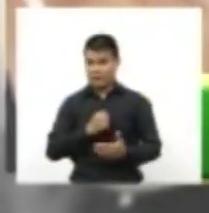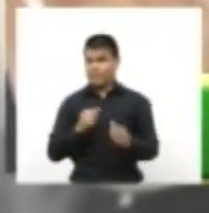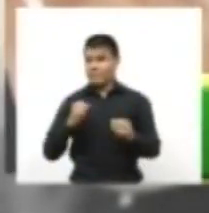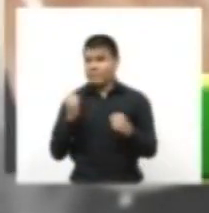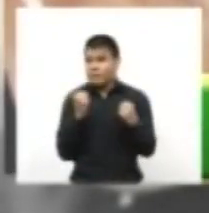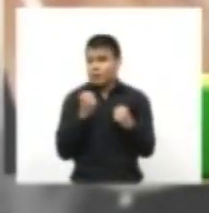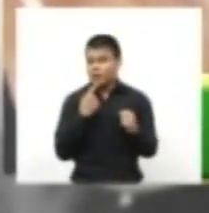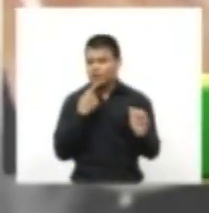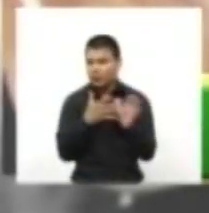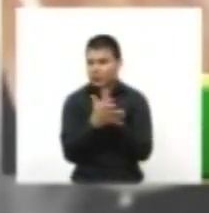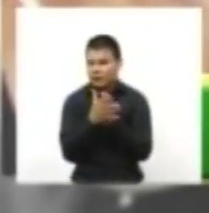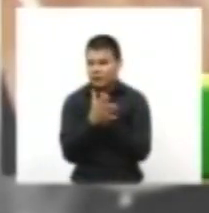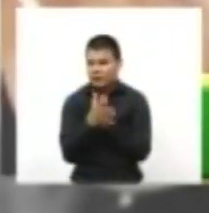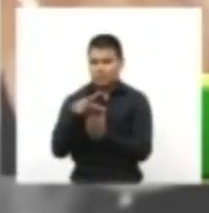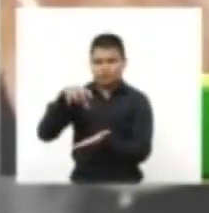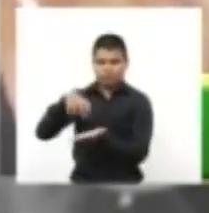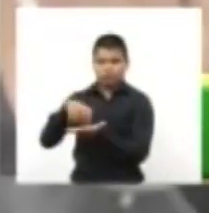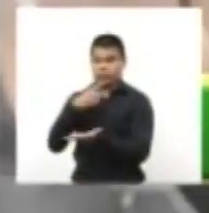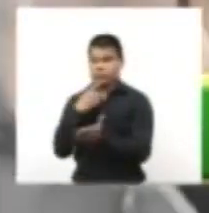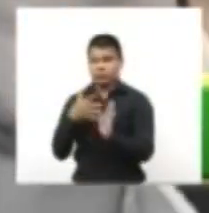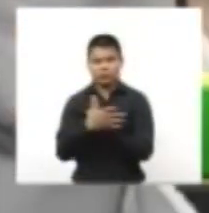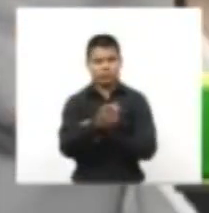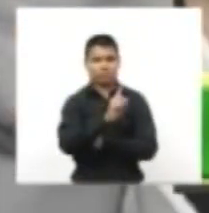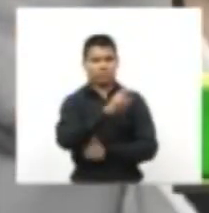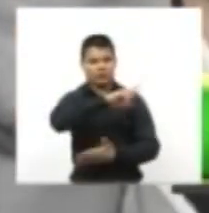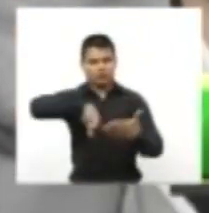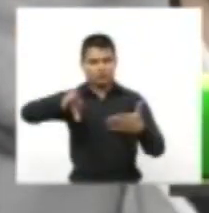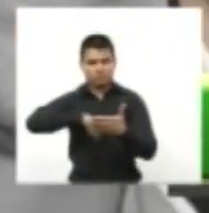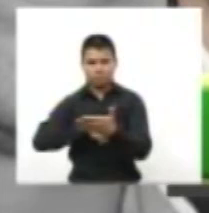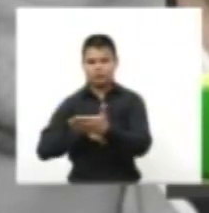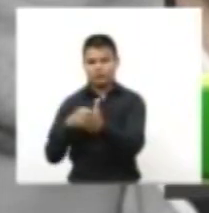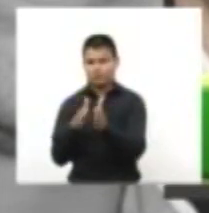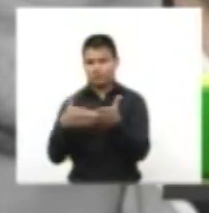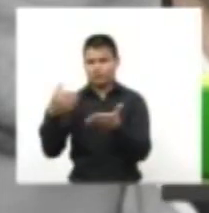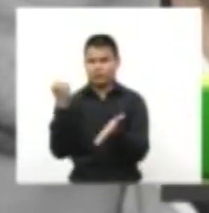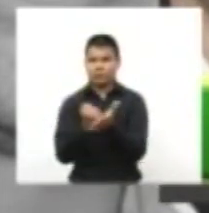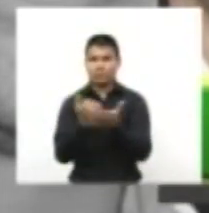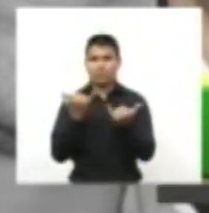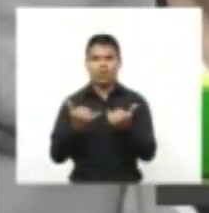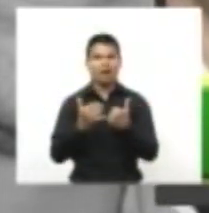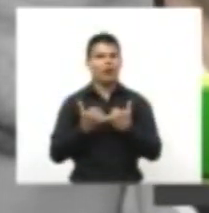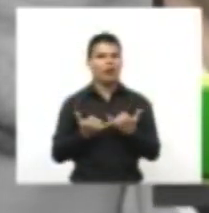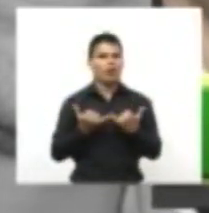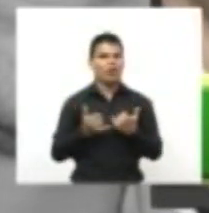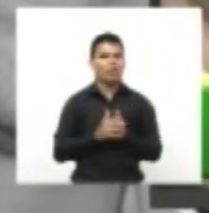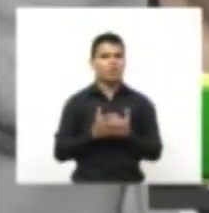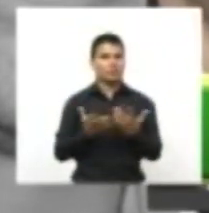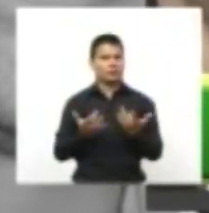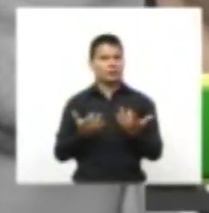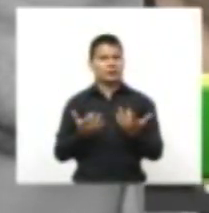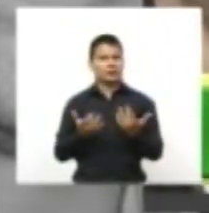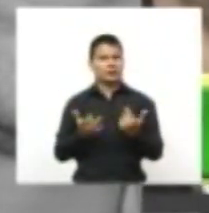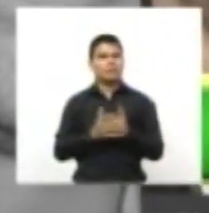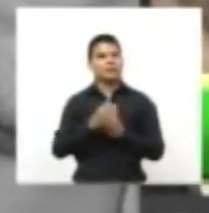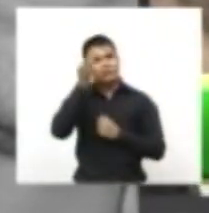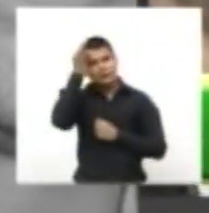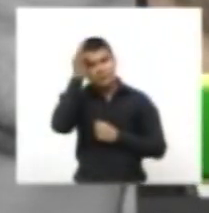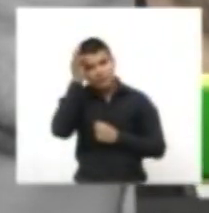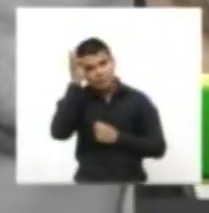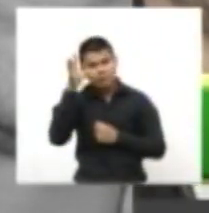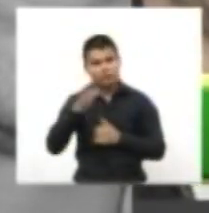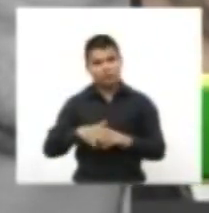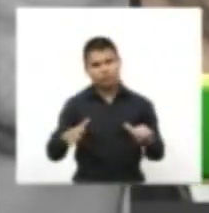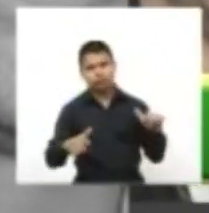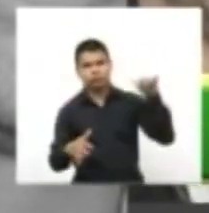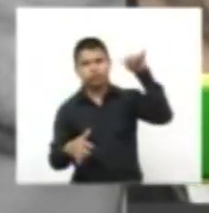la visa de manera discrecional. Igualmente, se inició o más bien se indicó que hasta el momento Francisco Uribe no ha intentado salir